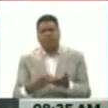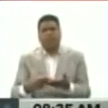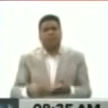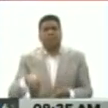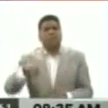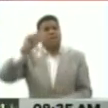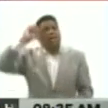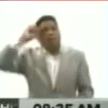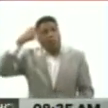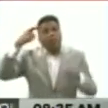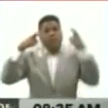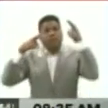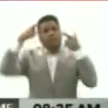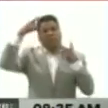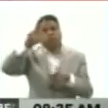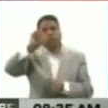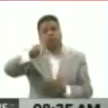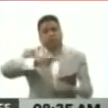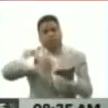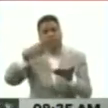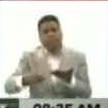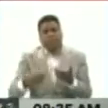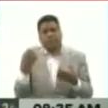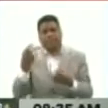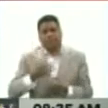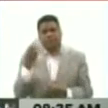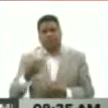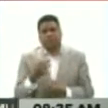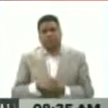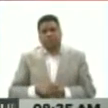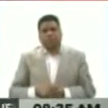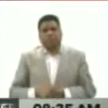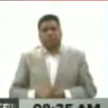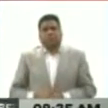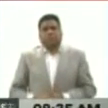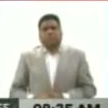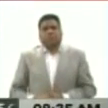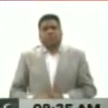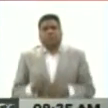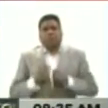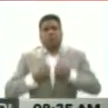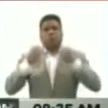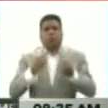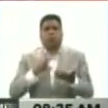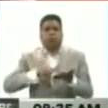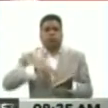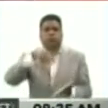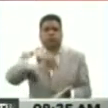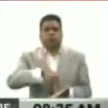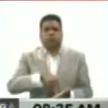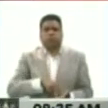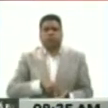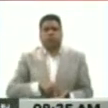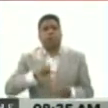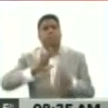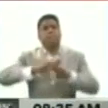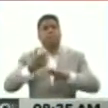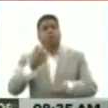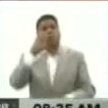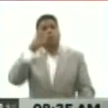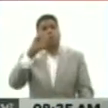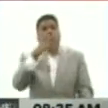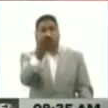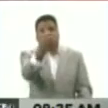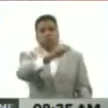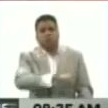desmayó, siempre estuvo en la batalla. Y yo sé que usted es un hombre valiente. Mantenga su batuta, porque su pueblo está con